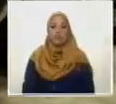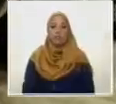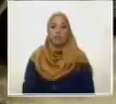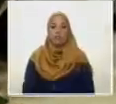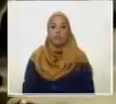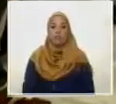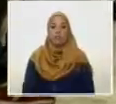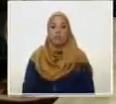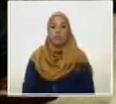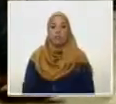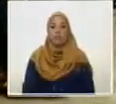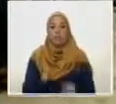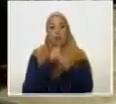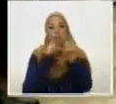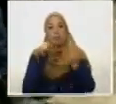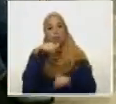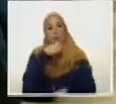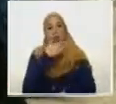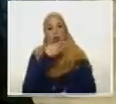Pero también manifestamos acá